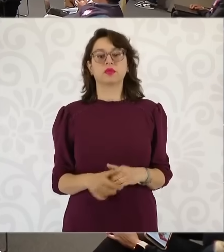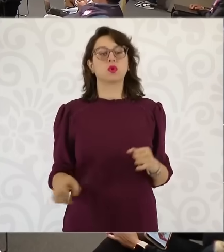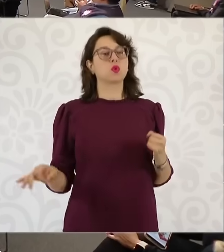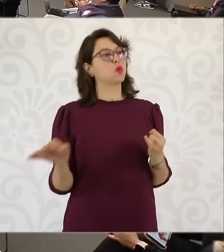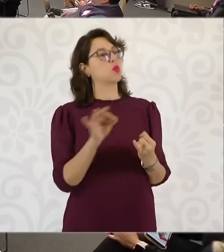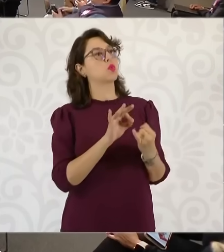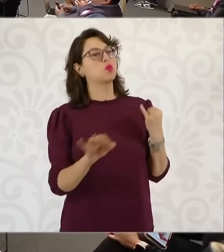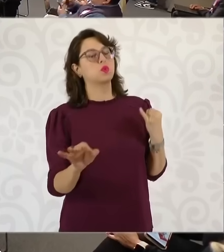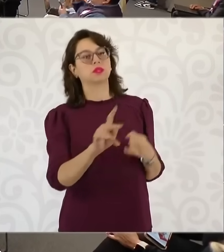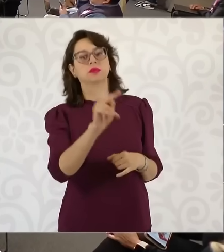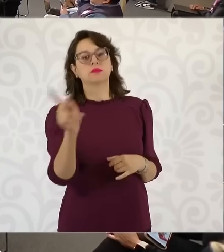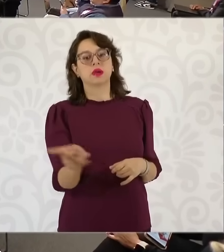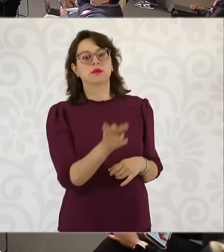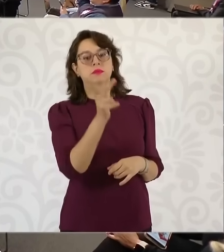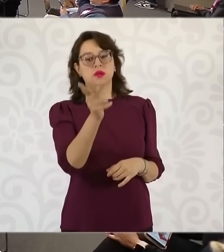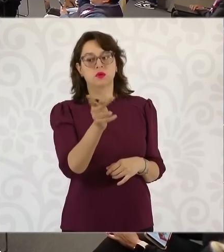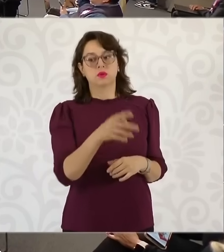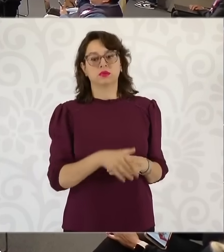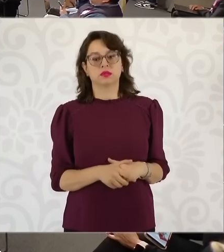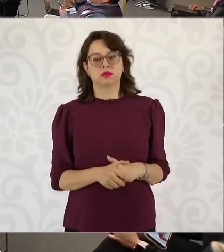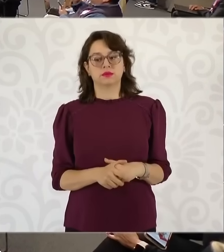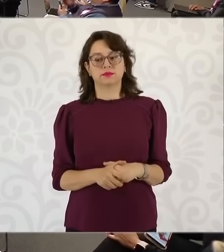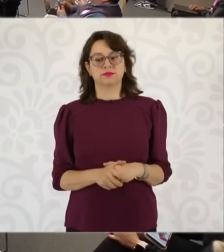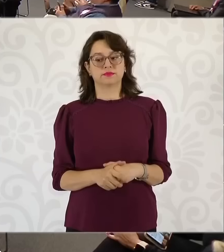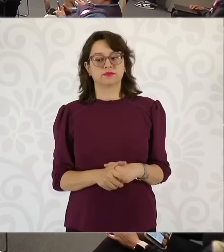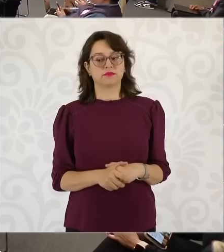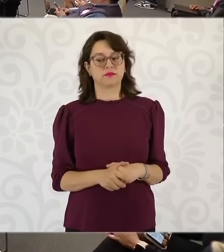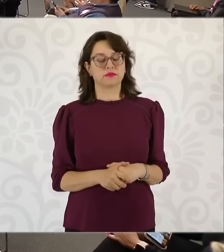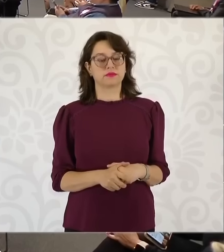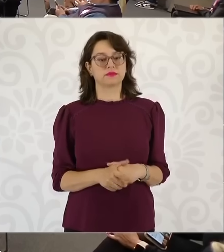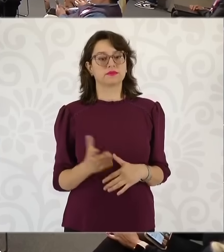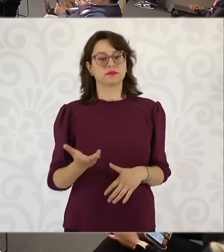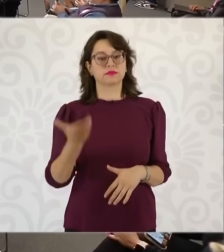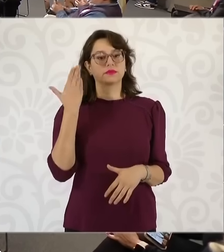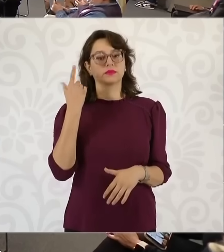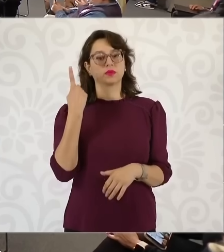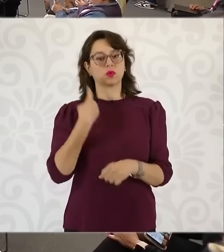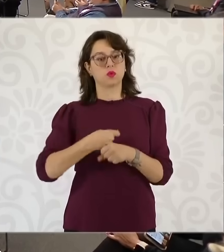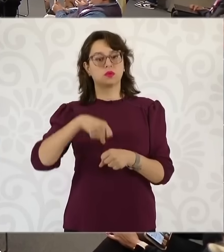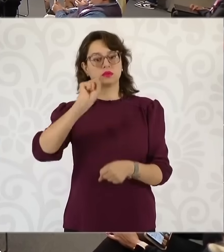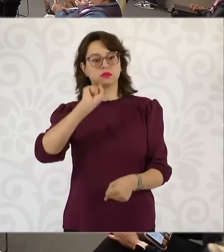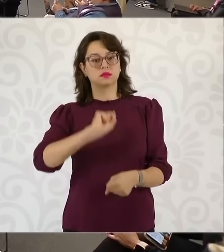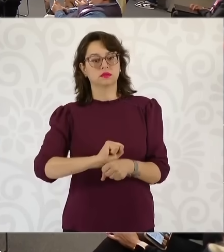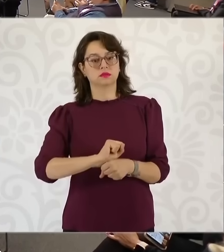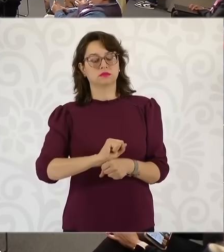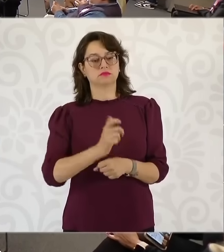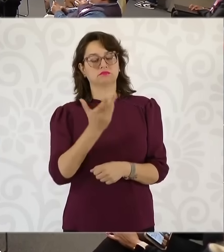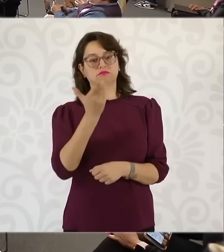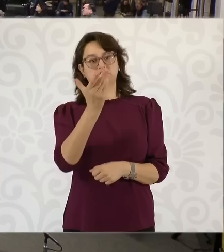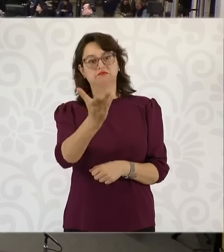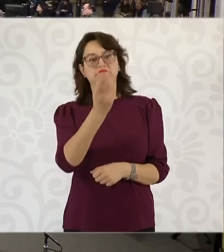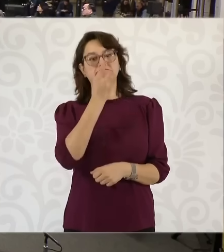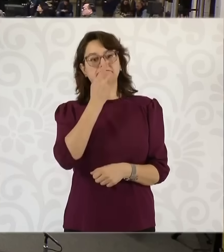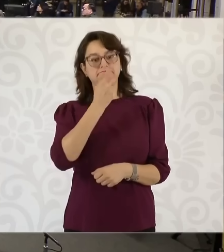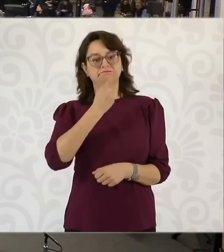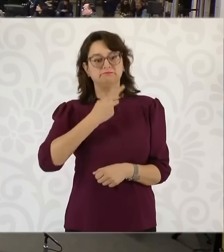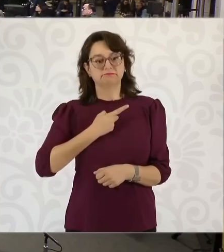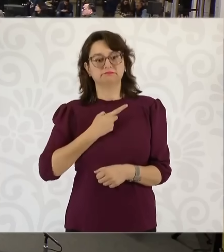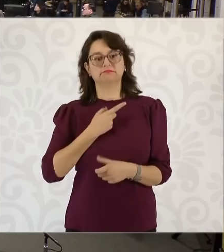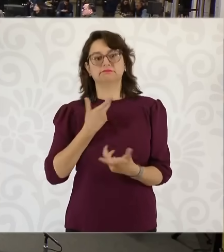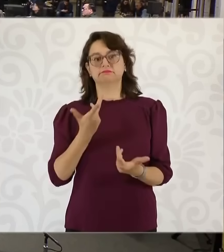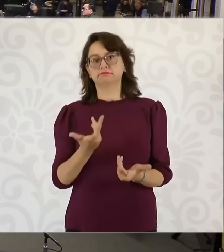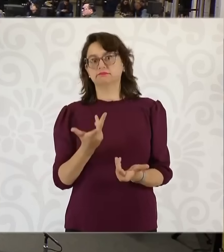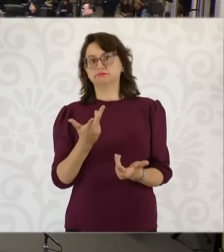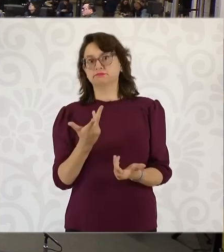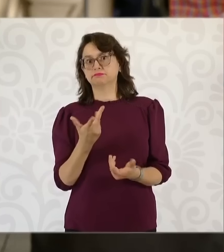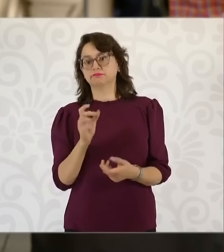más preguntarle, nos había adelantado la semana pasada que ya sabía en qué casilla usted va a emitir su